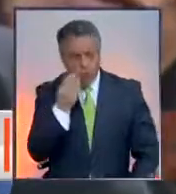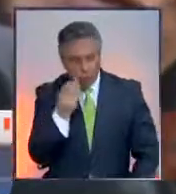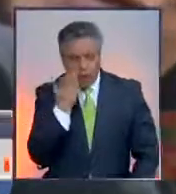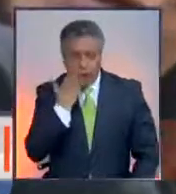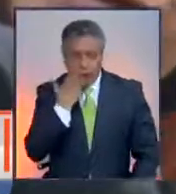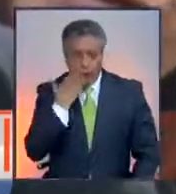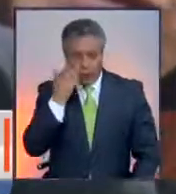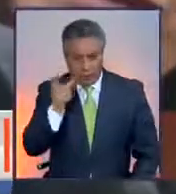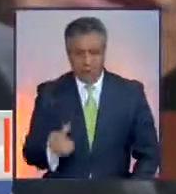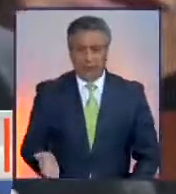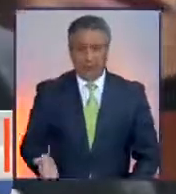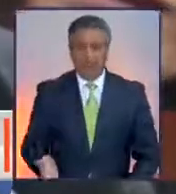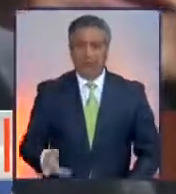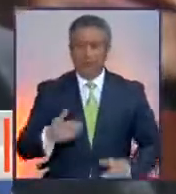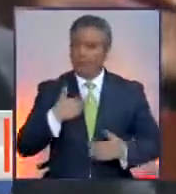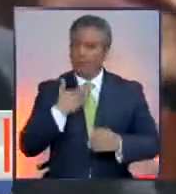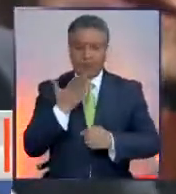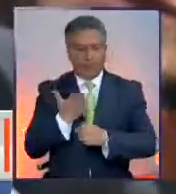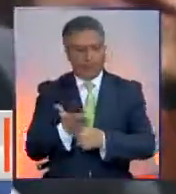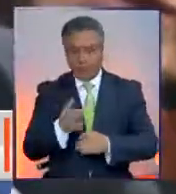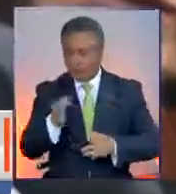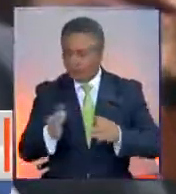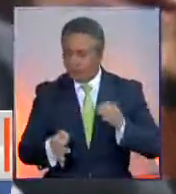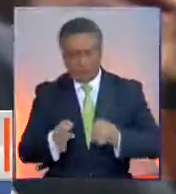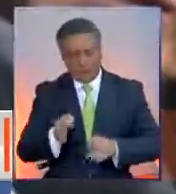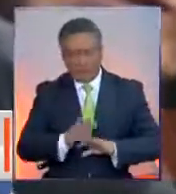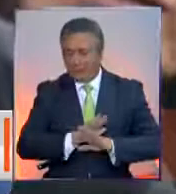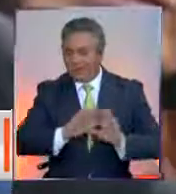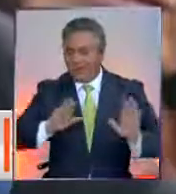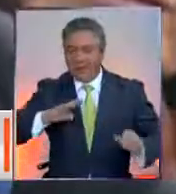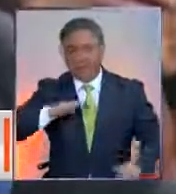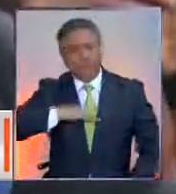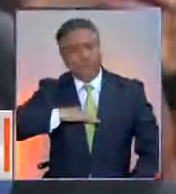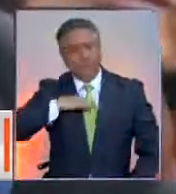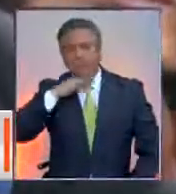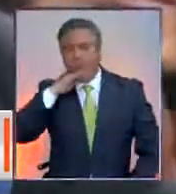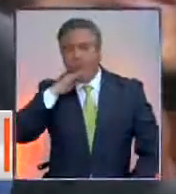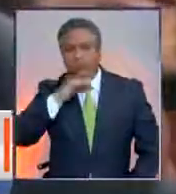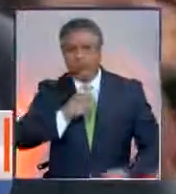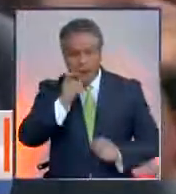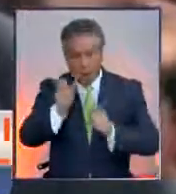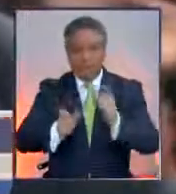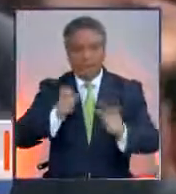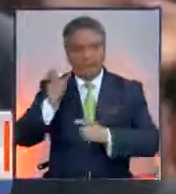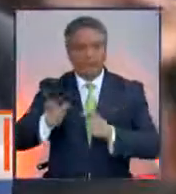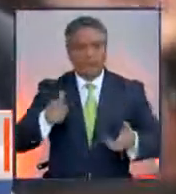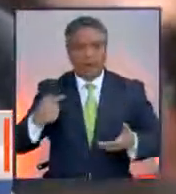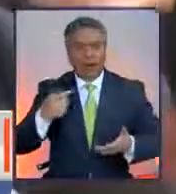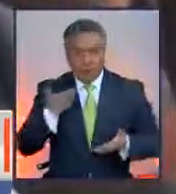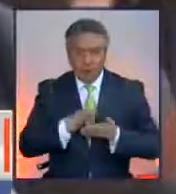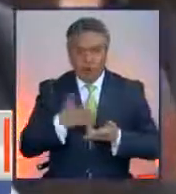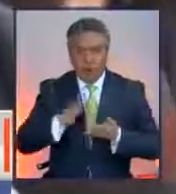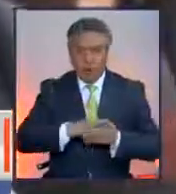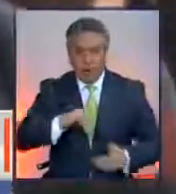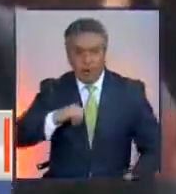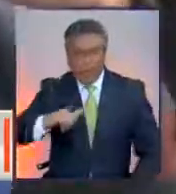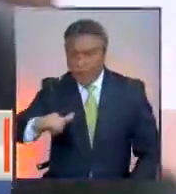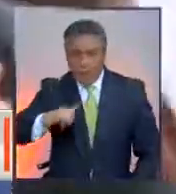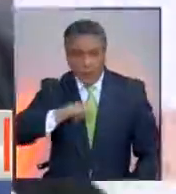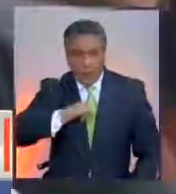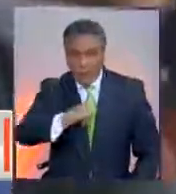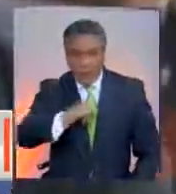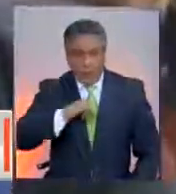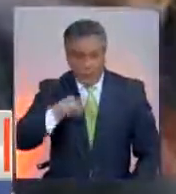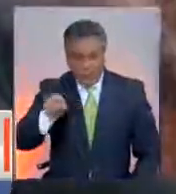haga justicia, porque ya está bueno, que paguen la gente que son igual a ellos. Y que no paguemos nosotros